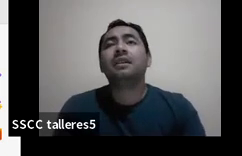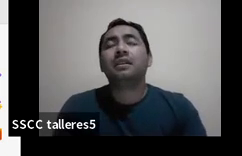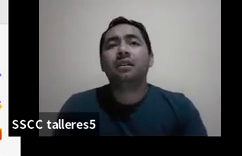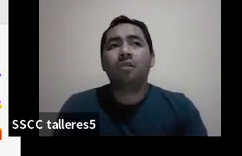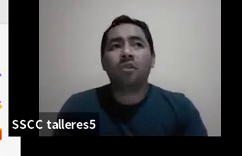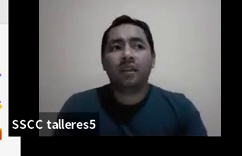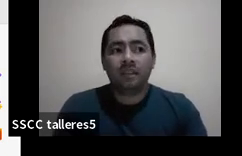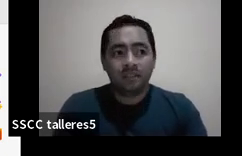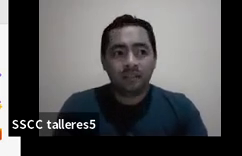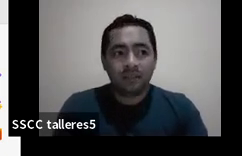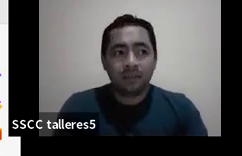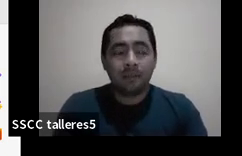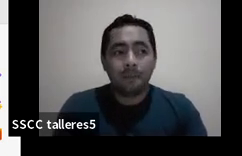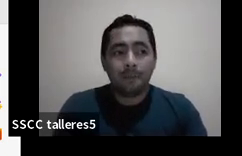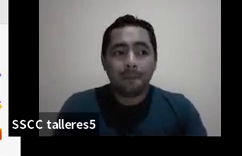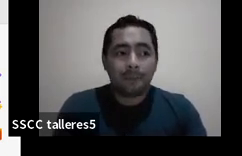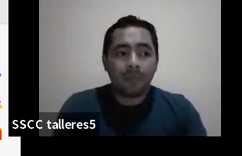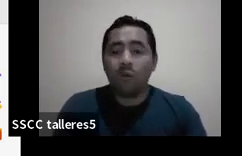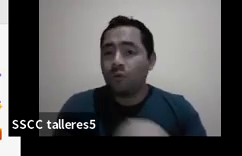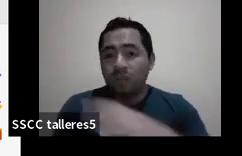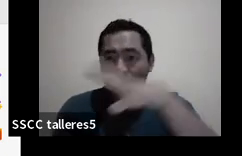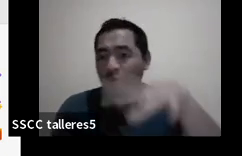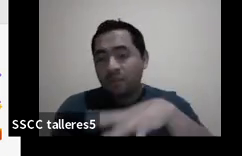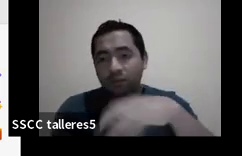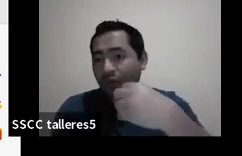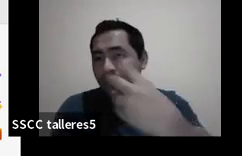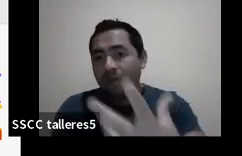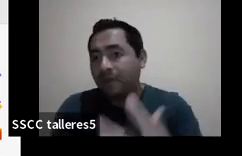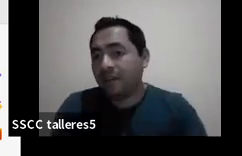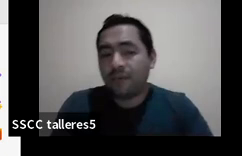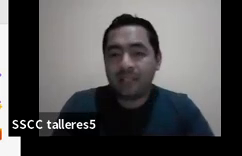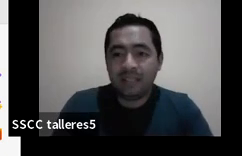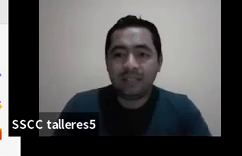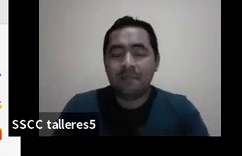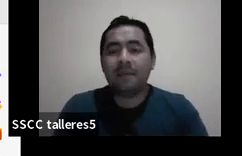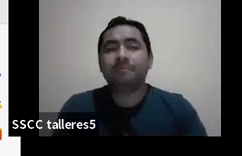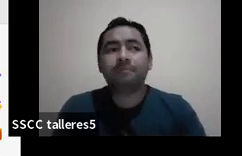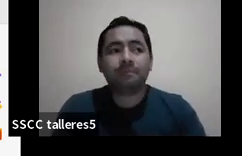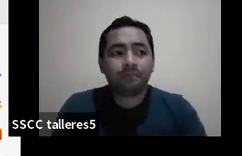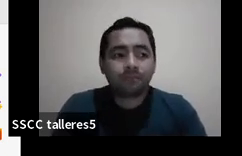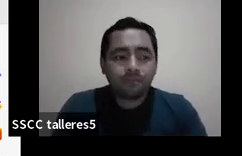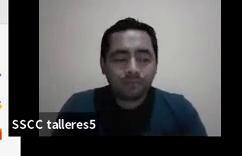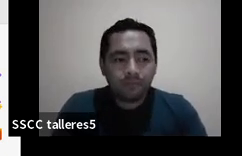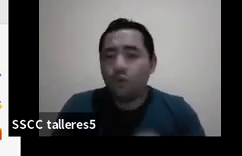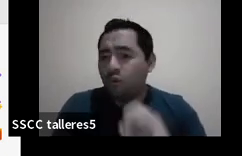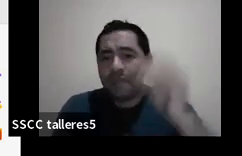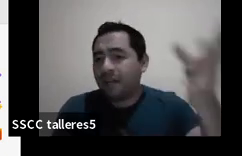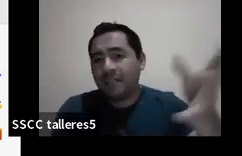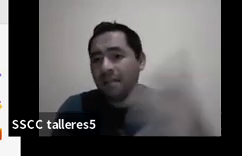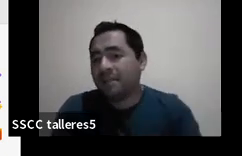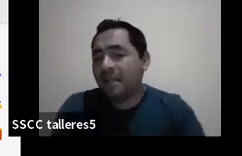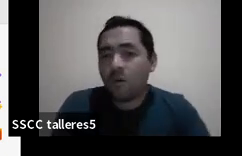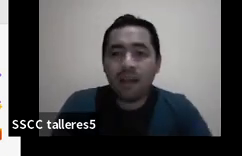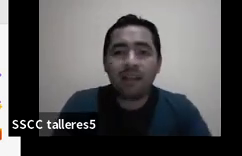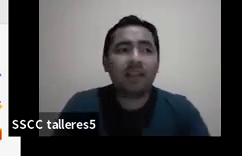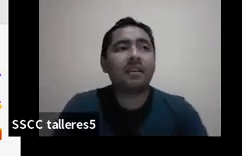señas, o, o buscan un lugar donde su hijo pueda aprender lengua de señas también, o lo llevan